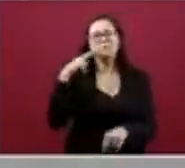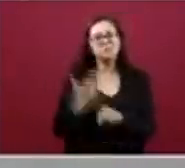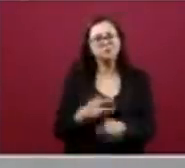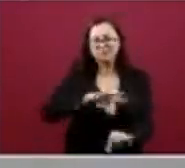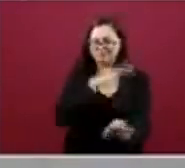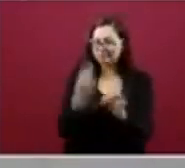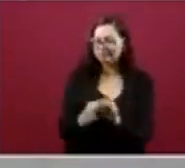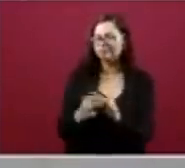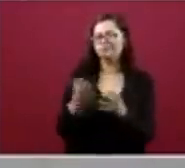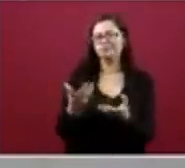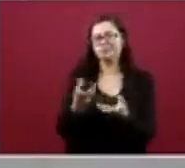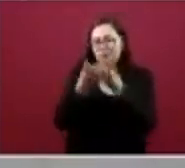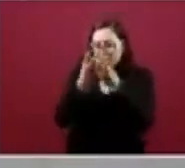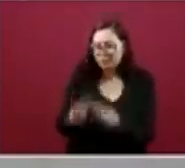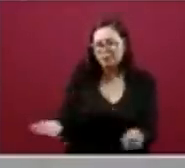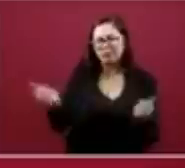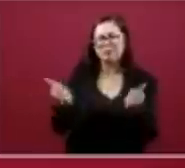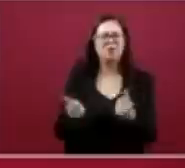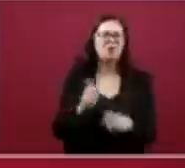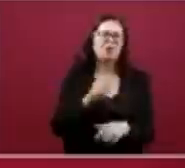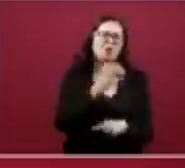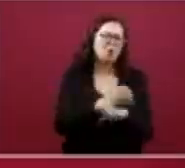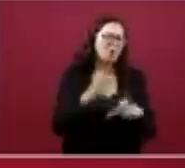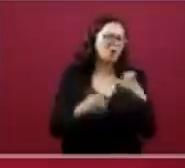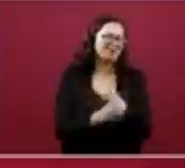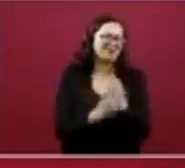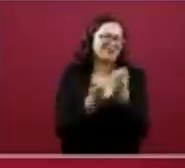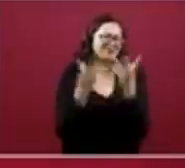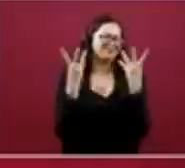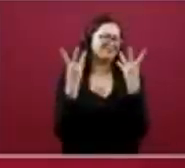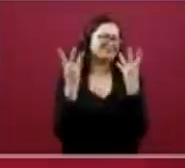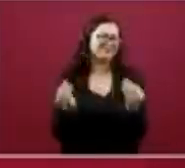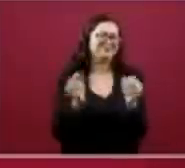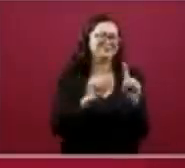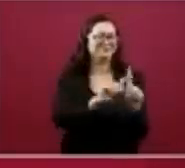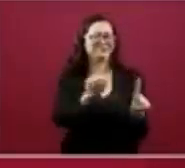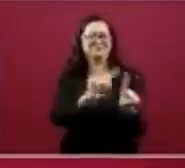resuelva. O muchas otras cosas